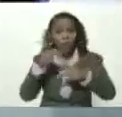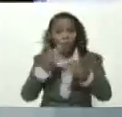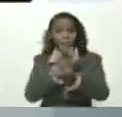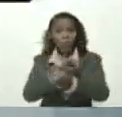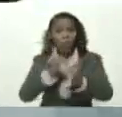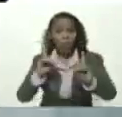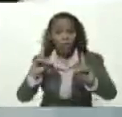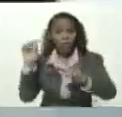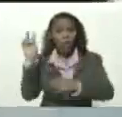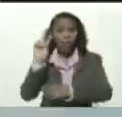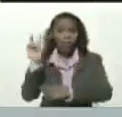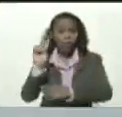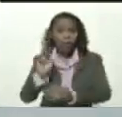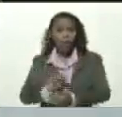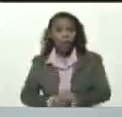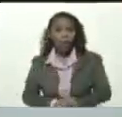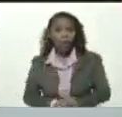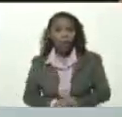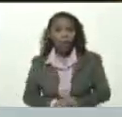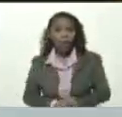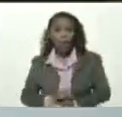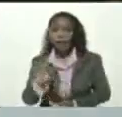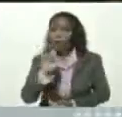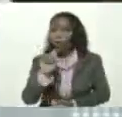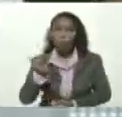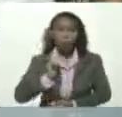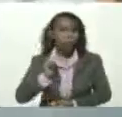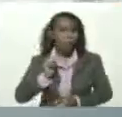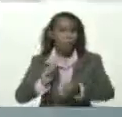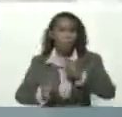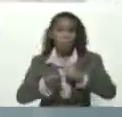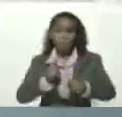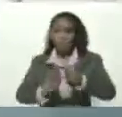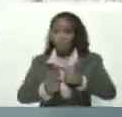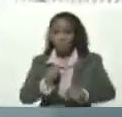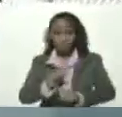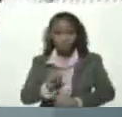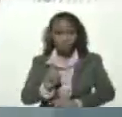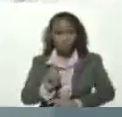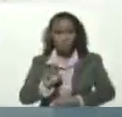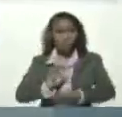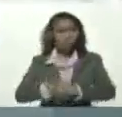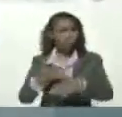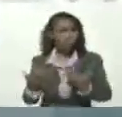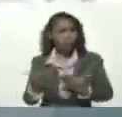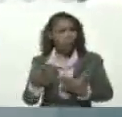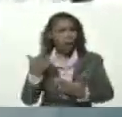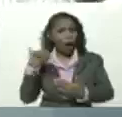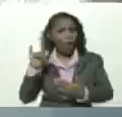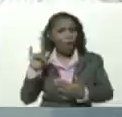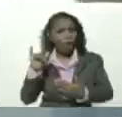democrático venezolano. No es cualquier cosa, porque son